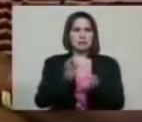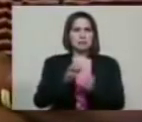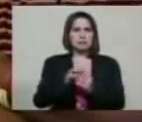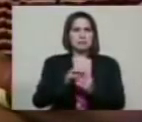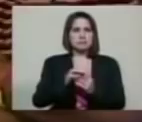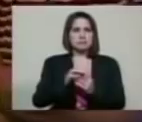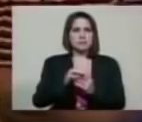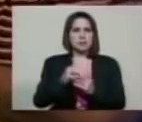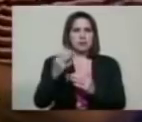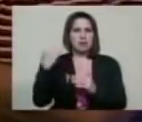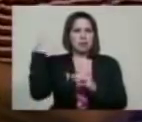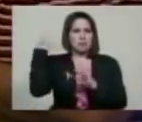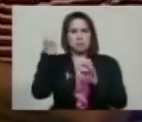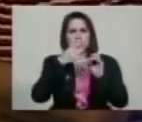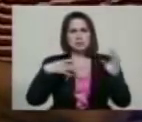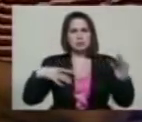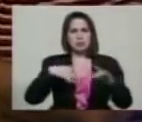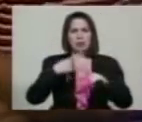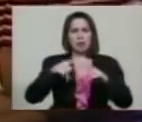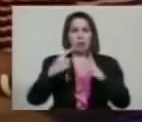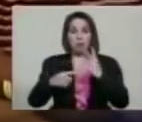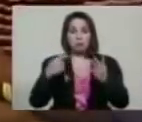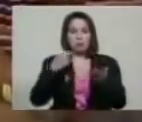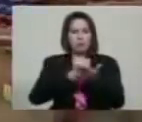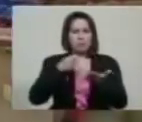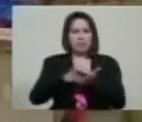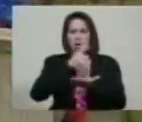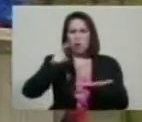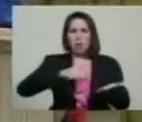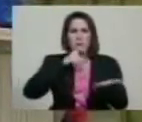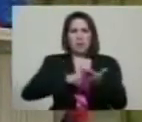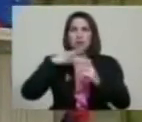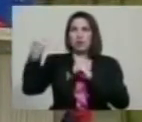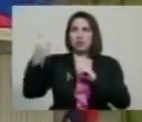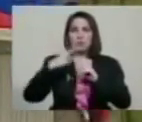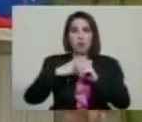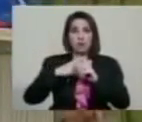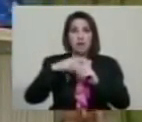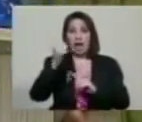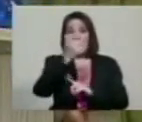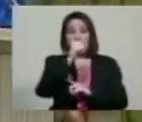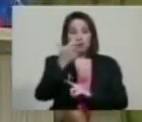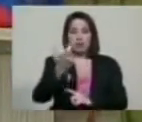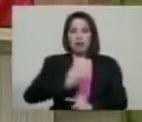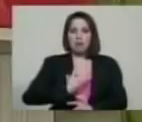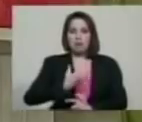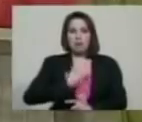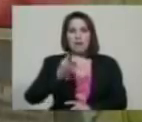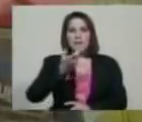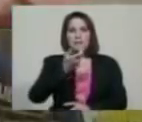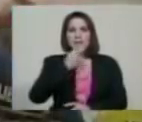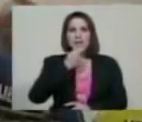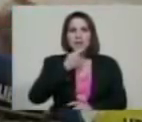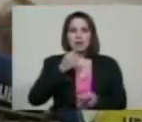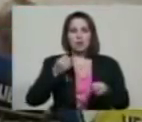Ángel, en algún lugar con todos los gastos pagos, y di vuelta a los 10 medallistas y una